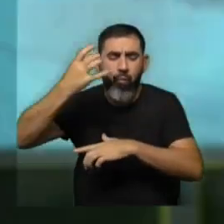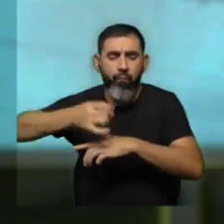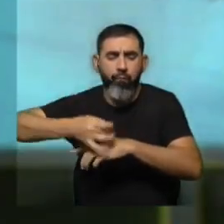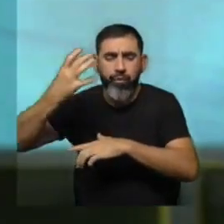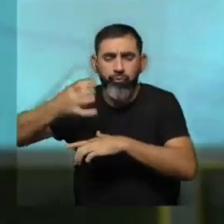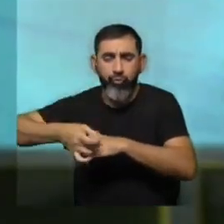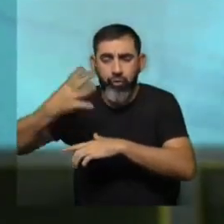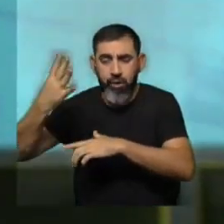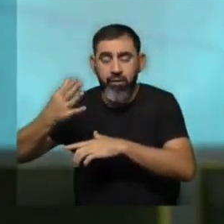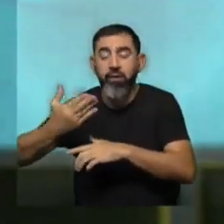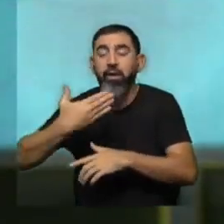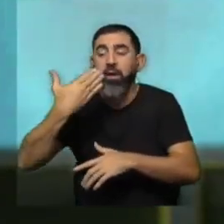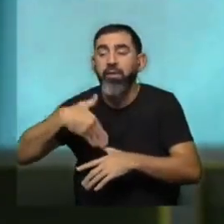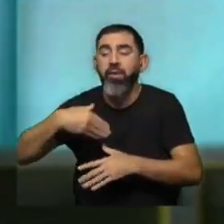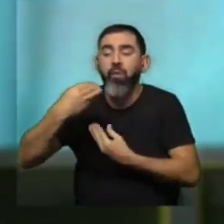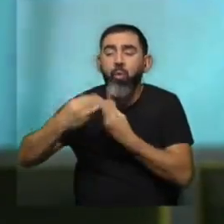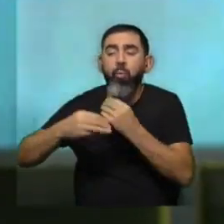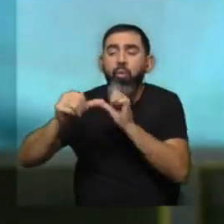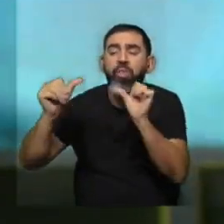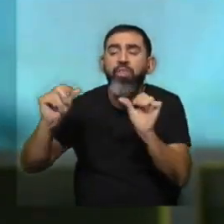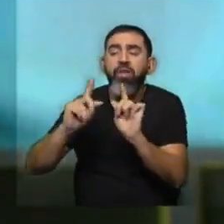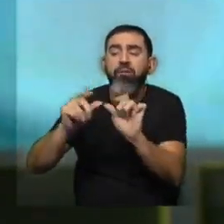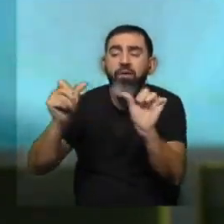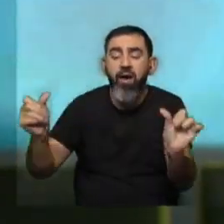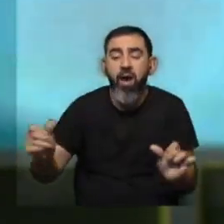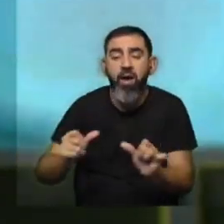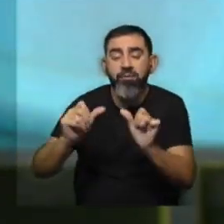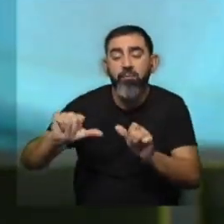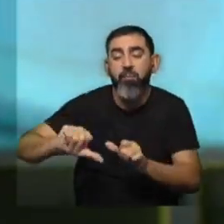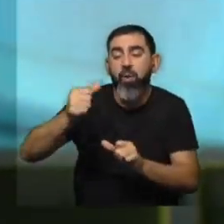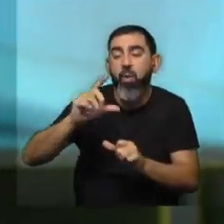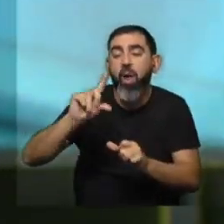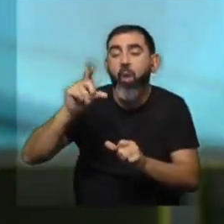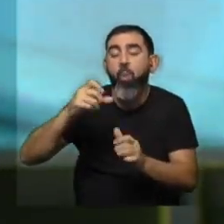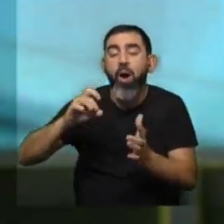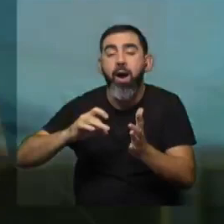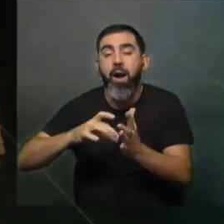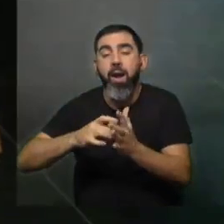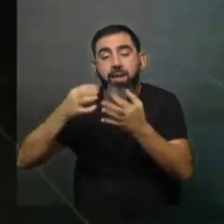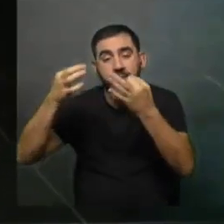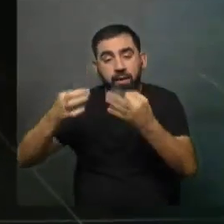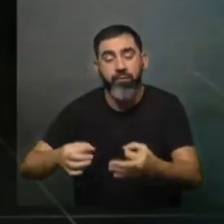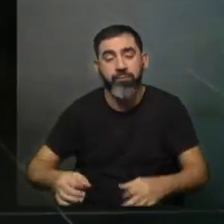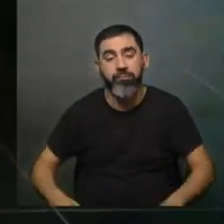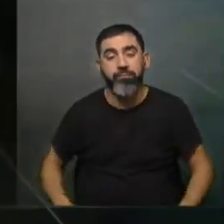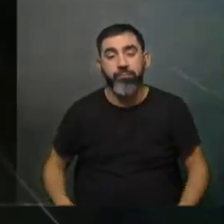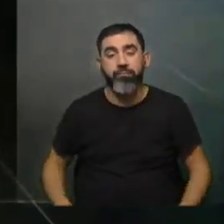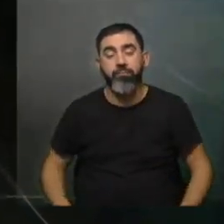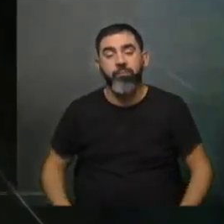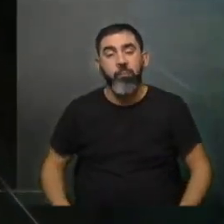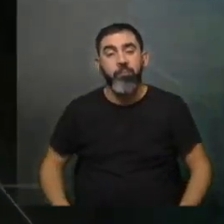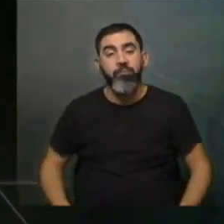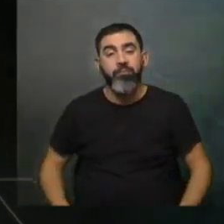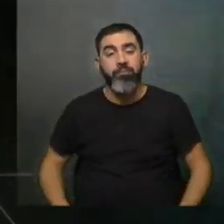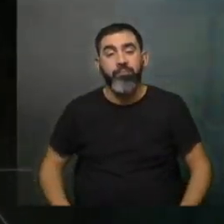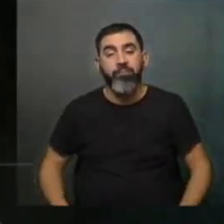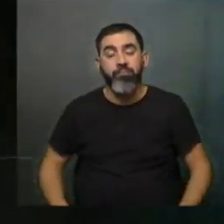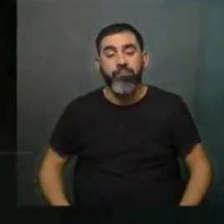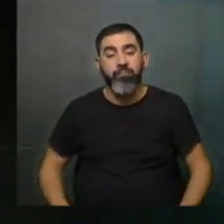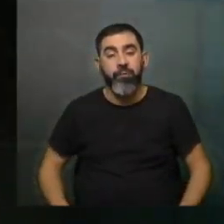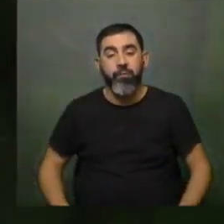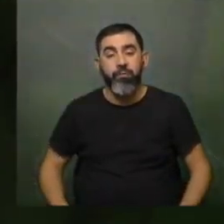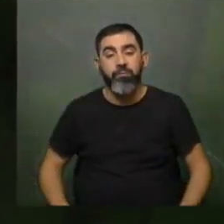para entender, bueno, qué tipo de cosas hay que hacer para lograr un agua de calidad. Vamos a hablar entonces con Eduardo sobre el uso del agua en la ciencia.